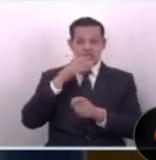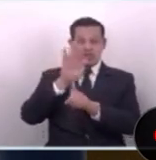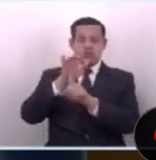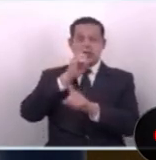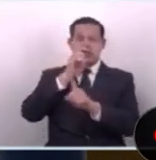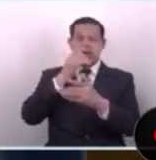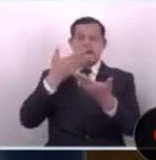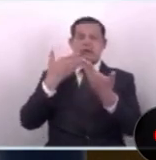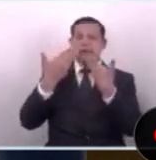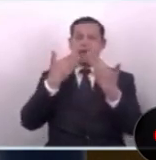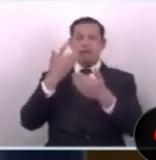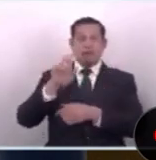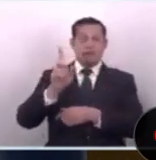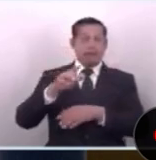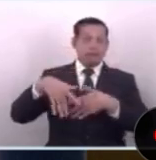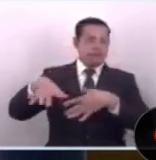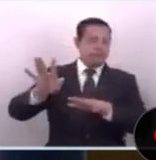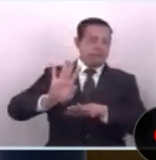para estarle